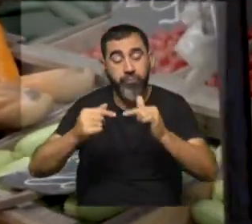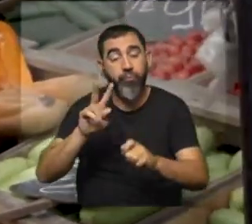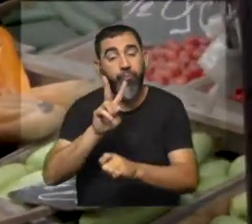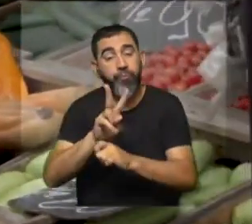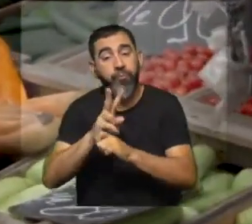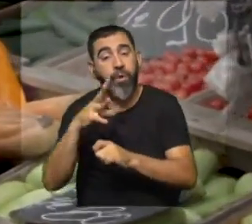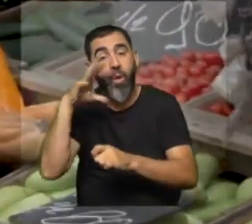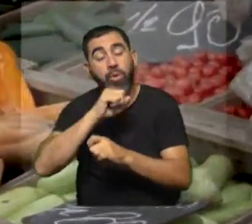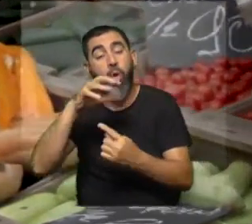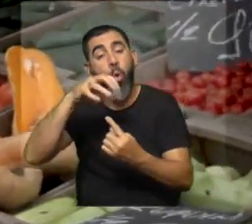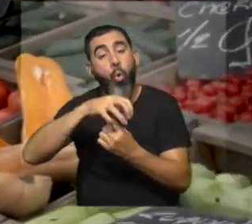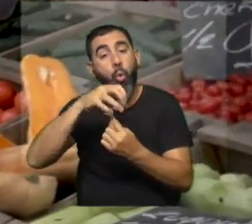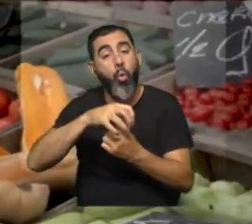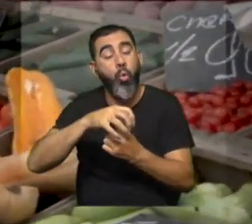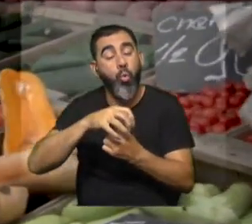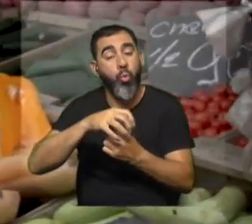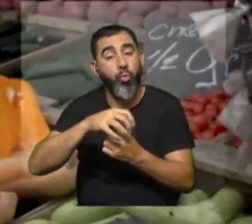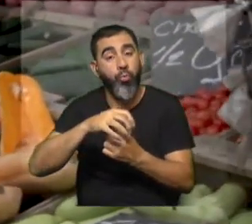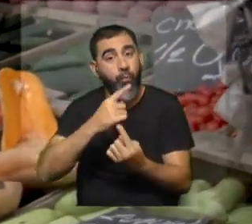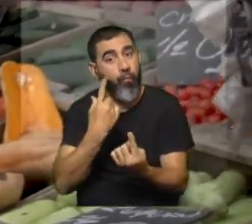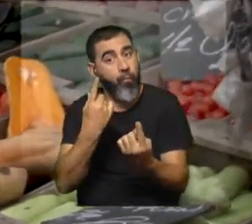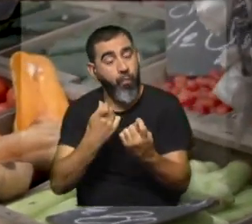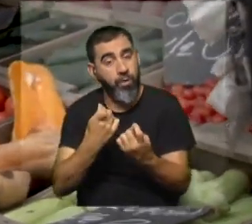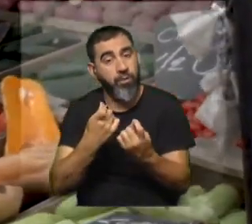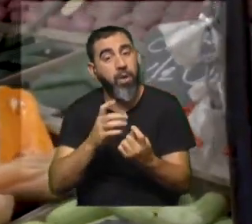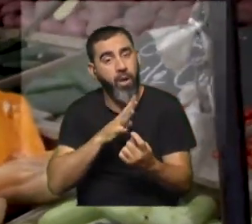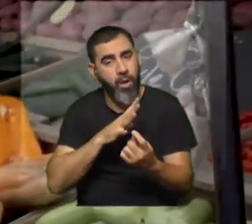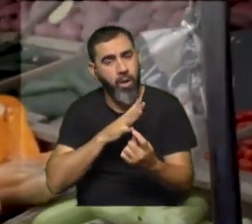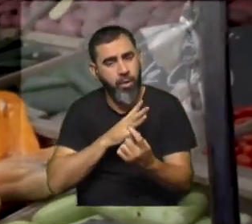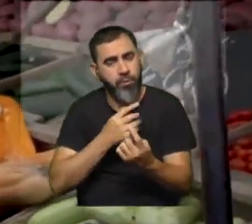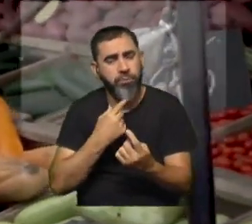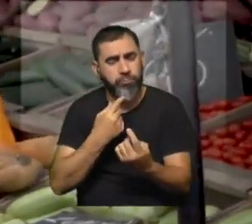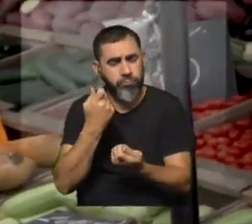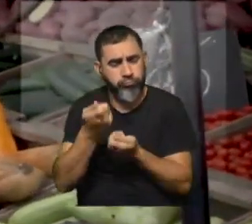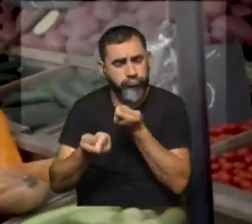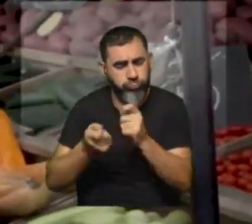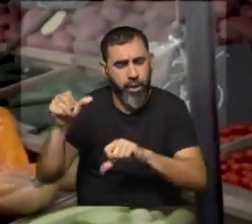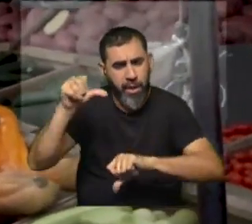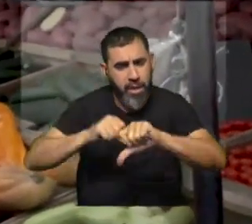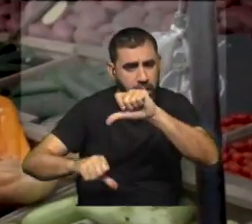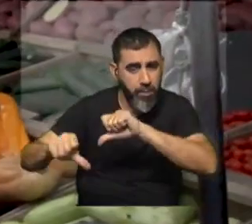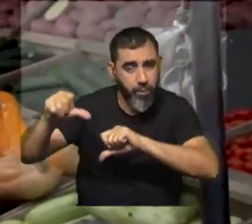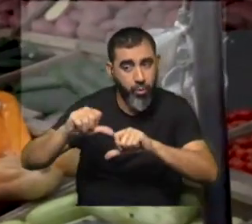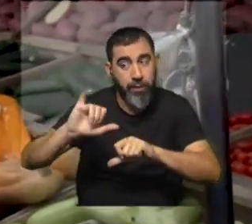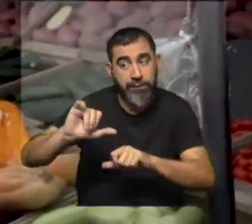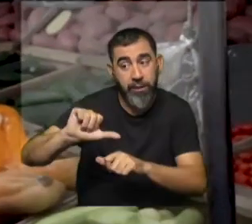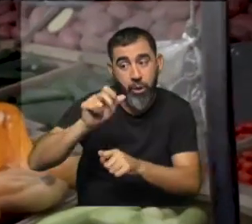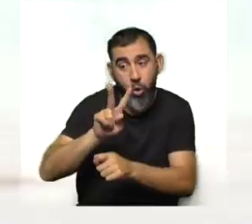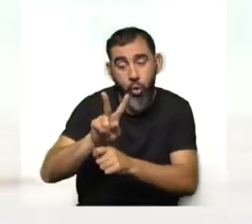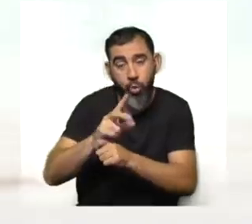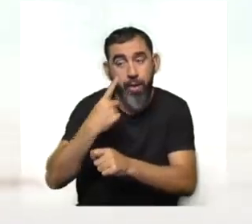resistentes a un hongo que se llama peronóspora, que realmente lleva muchísimas aplicaciones de agroquímicos. Y logrando esa